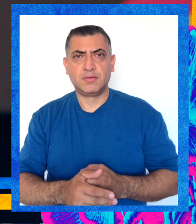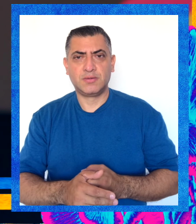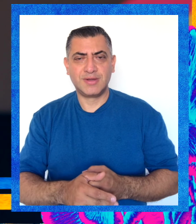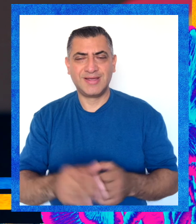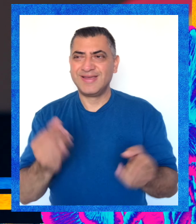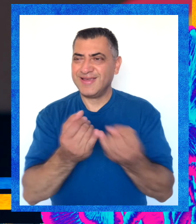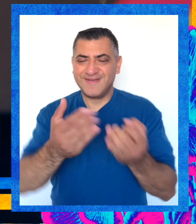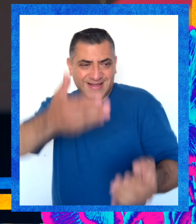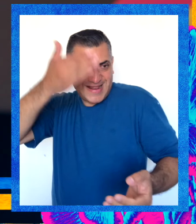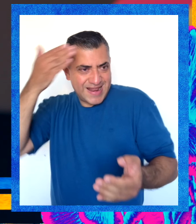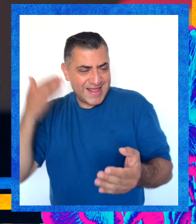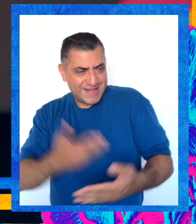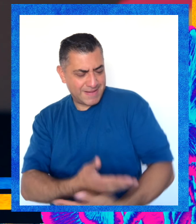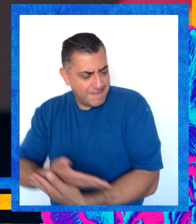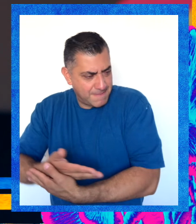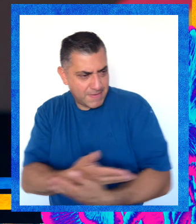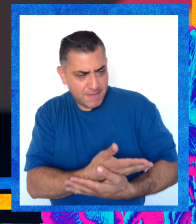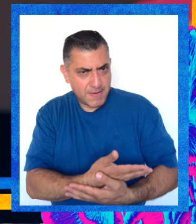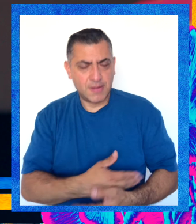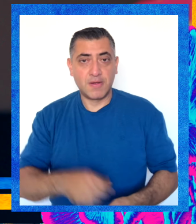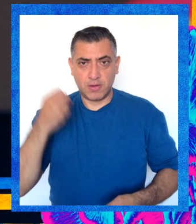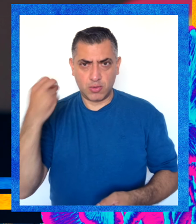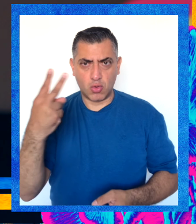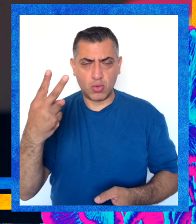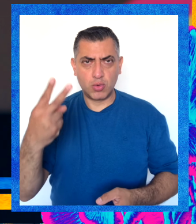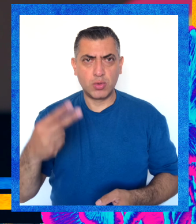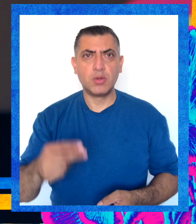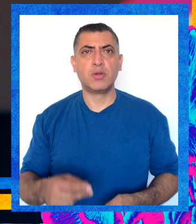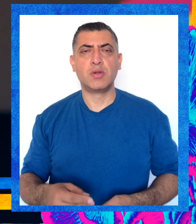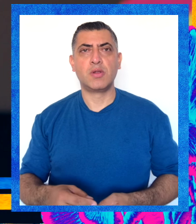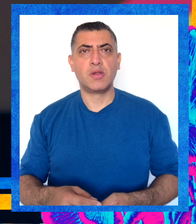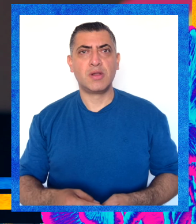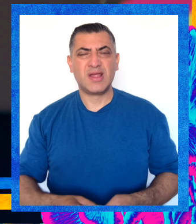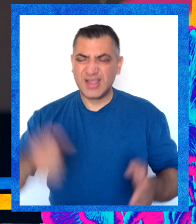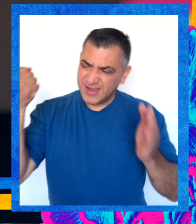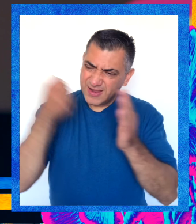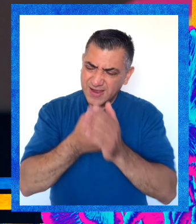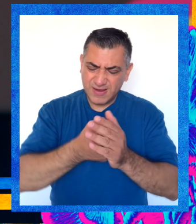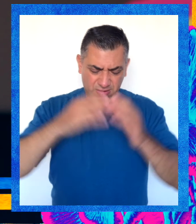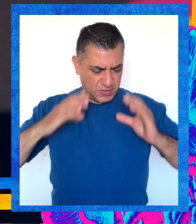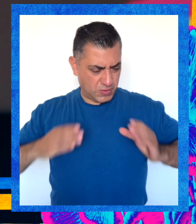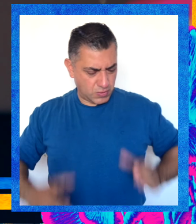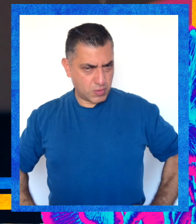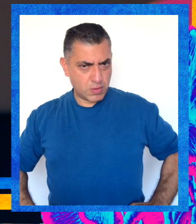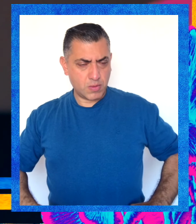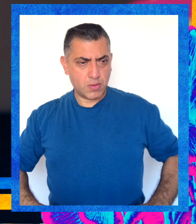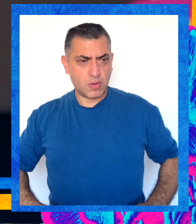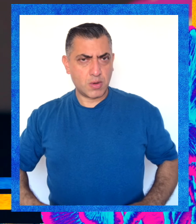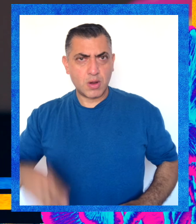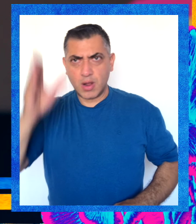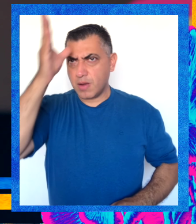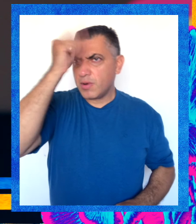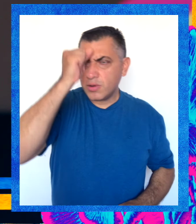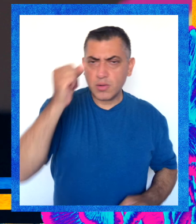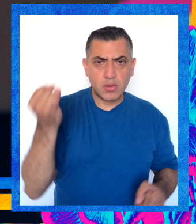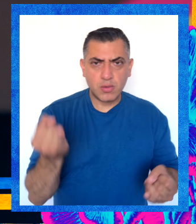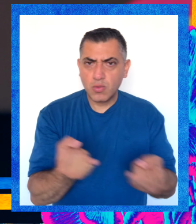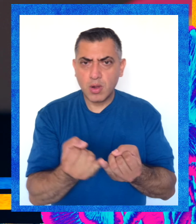cuando eras bebé piensa el nivel de identificación 2 el que y dio el cuerpo humano igual que tú tuvo que aprender a